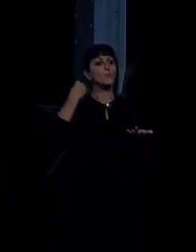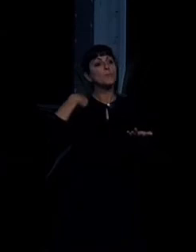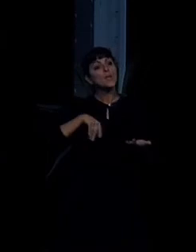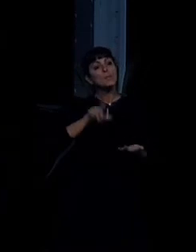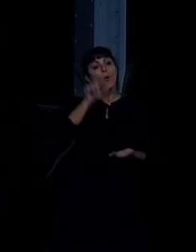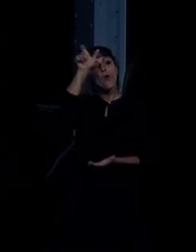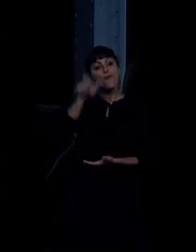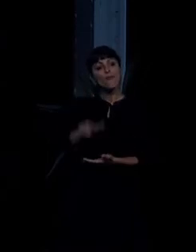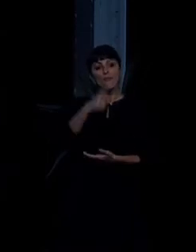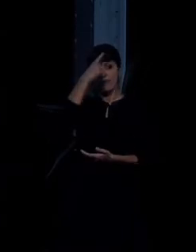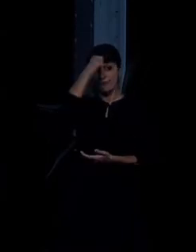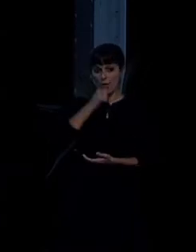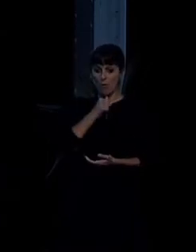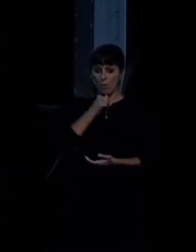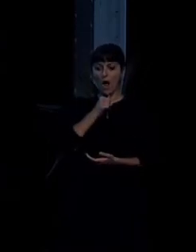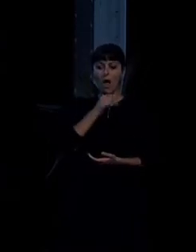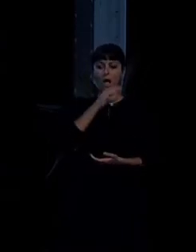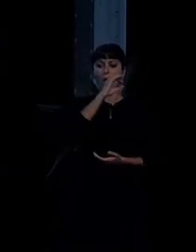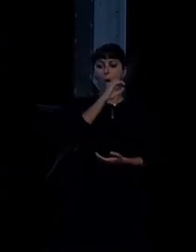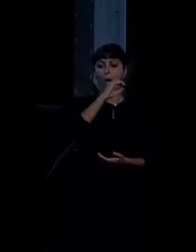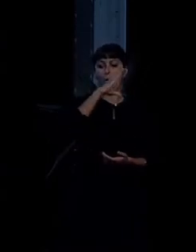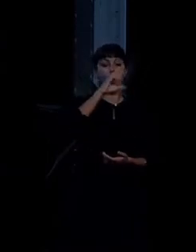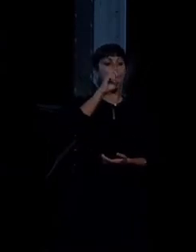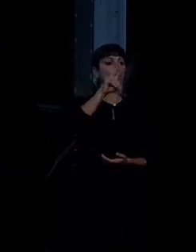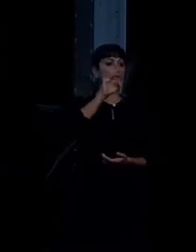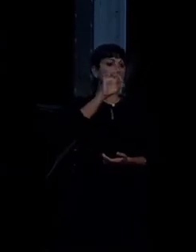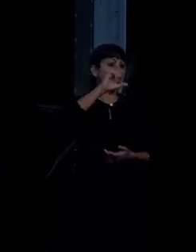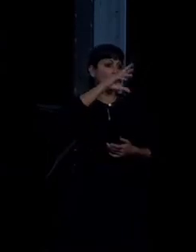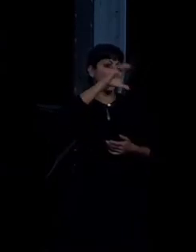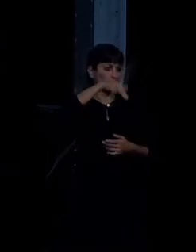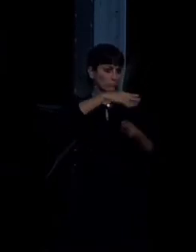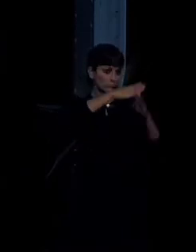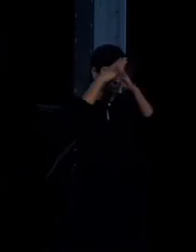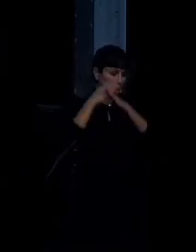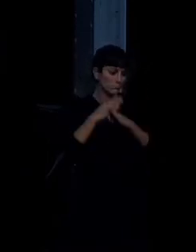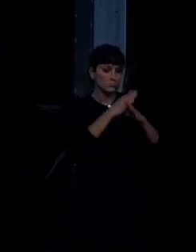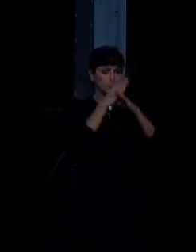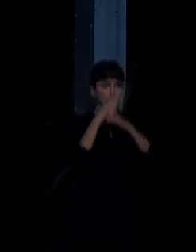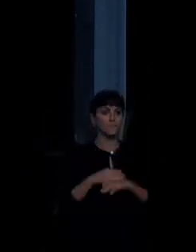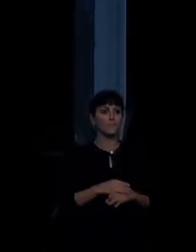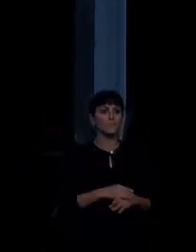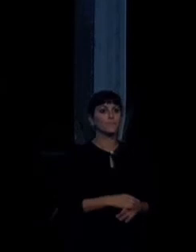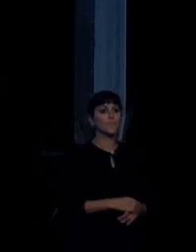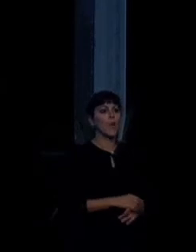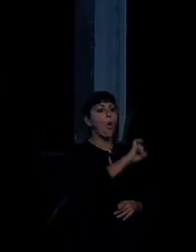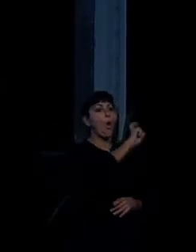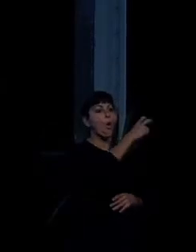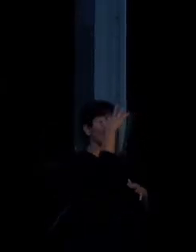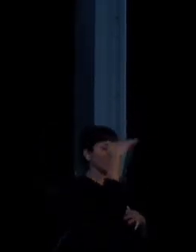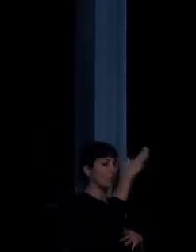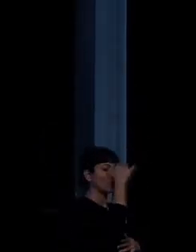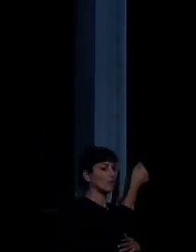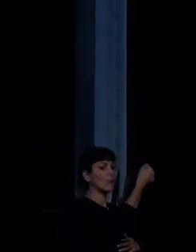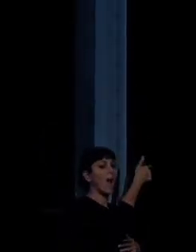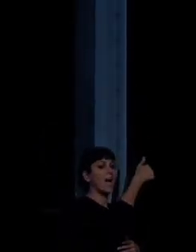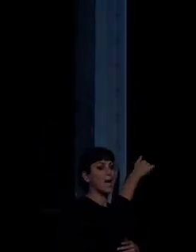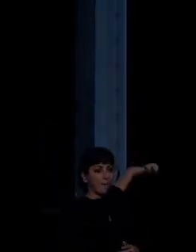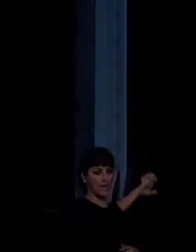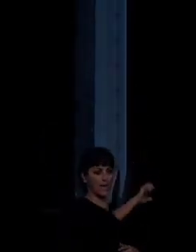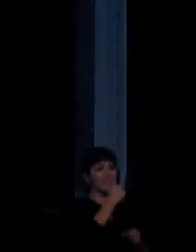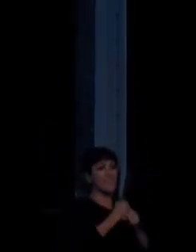de ocultación. Para ello tomo un concepto de Agamben. Agamben es un filósofo que trabaja el tema de los campos de